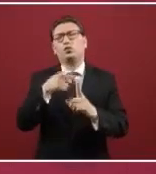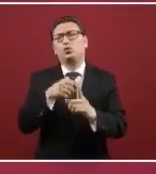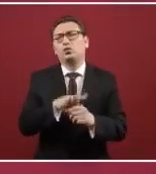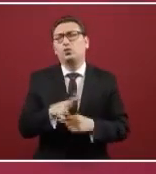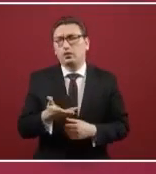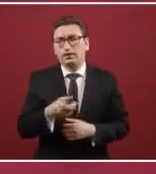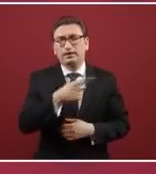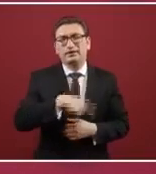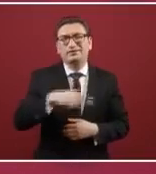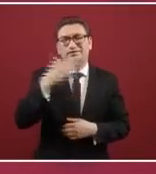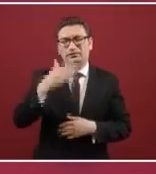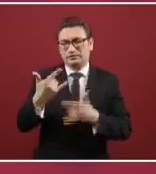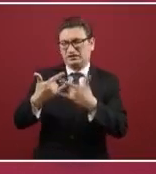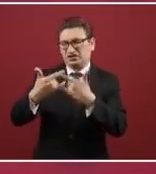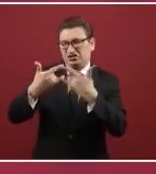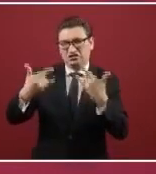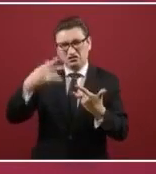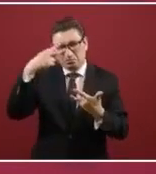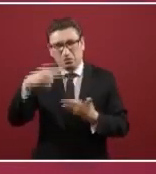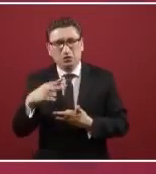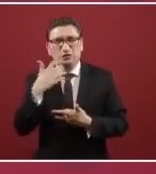borrar la historia.